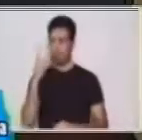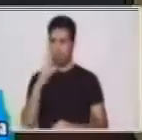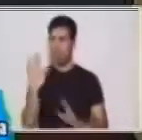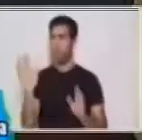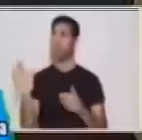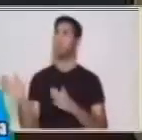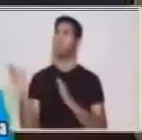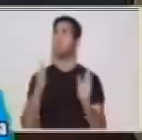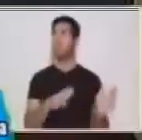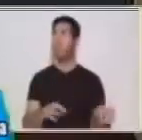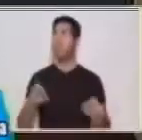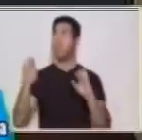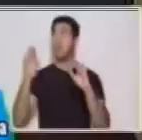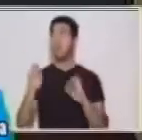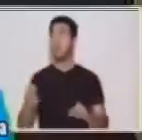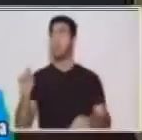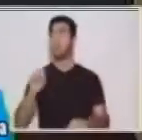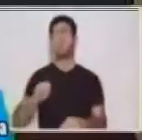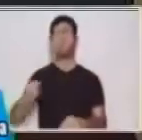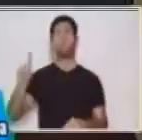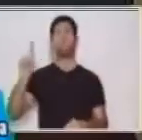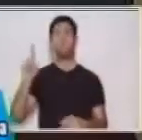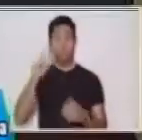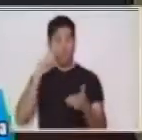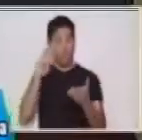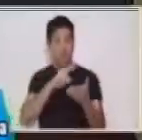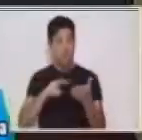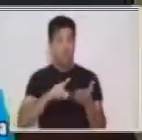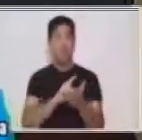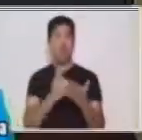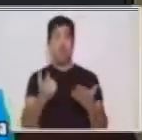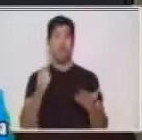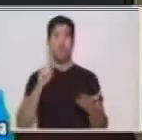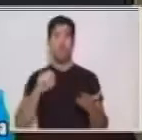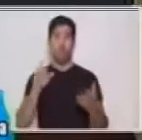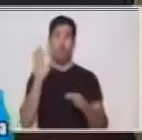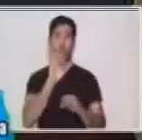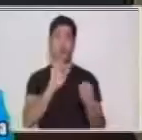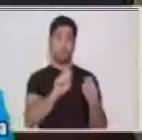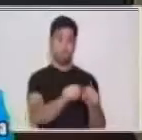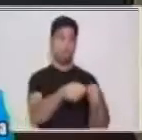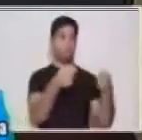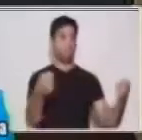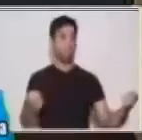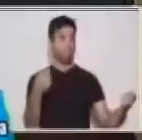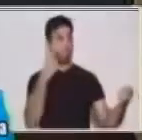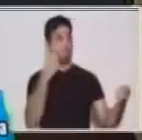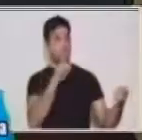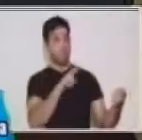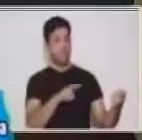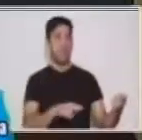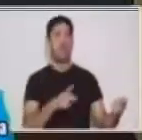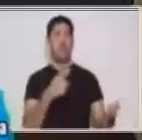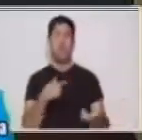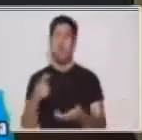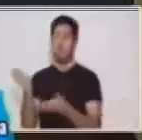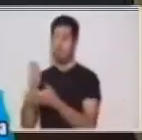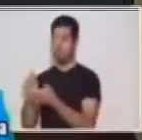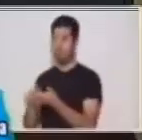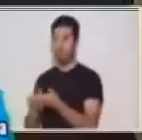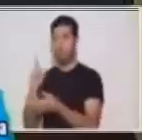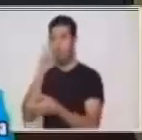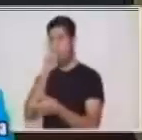personas acostumbradas a leer buenos libros y buenos periódicos no suelen cometer faltas cuando